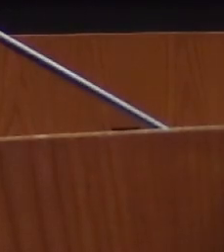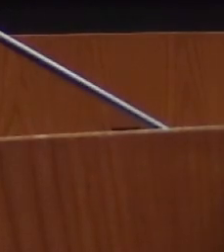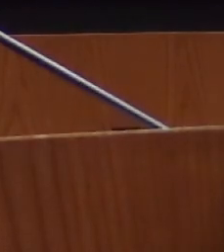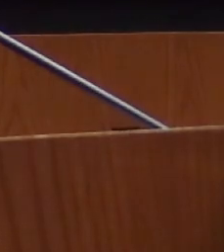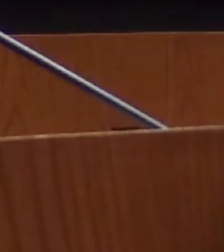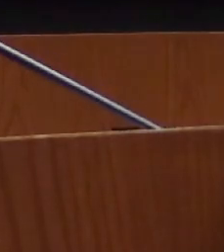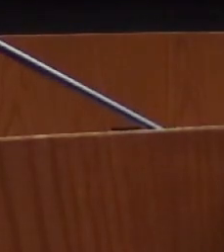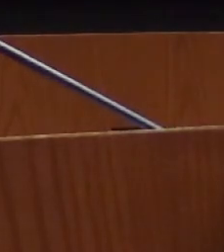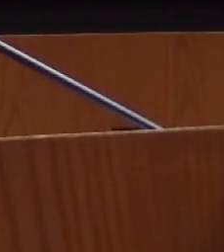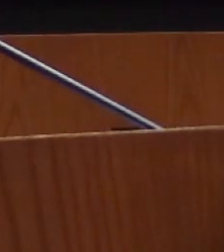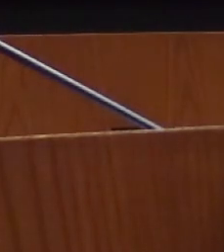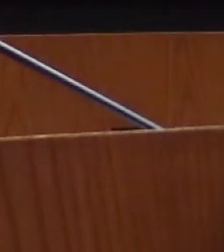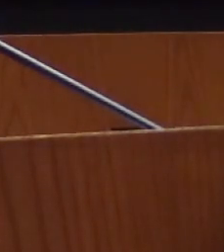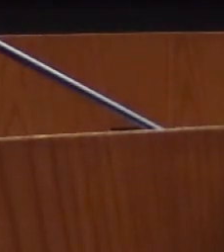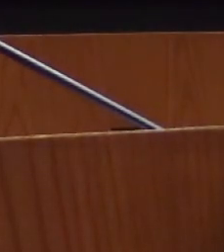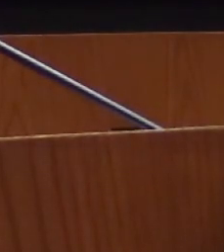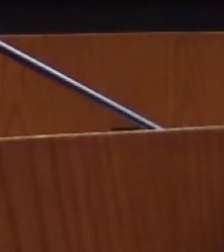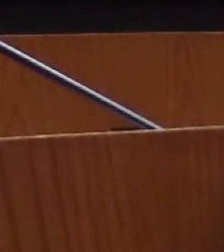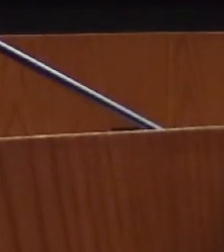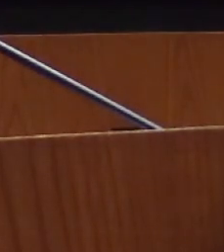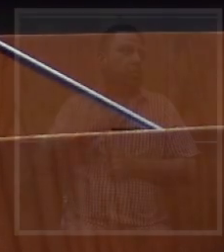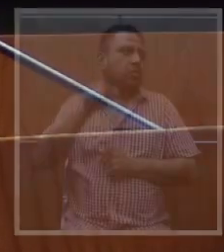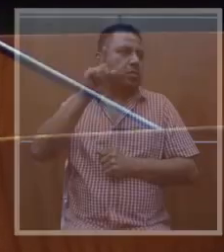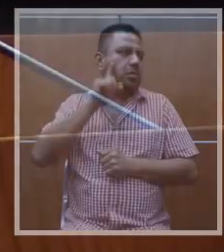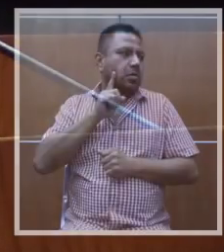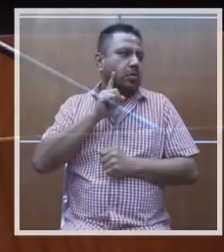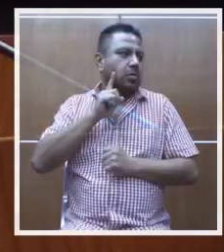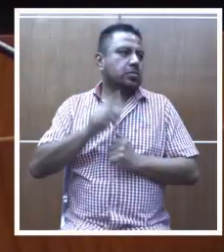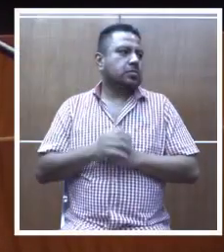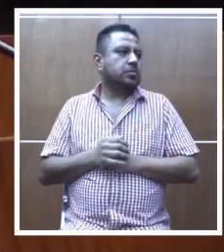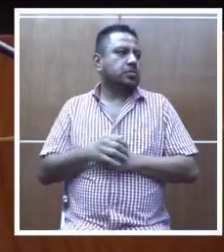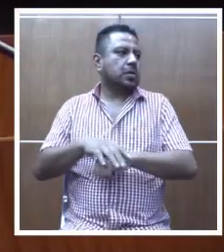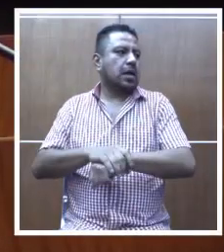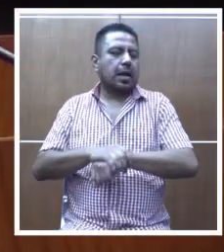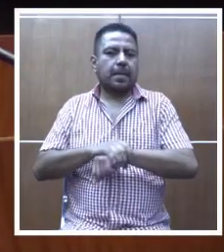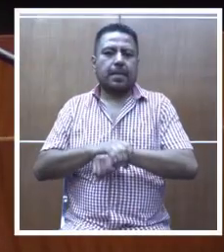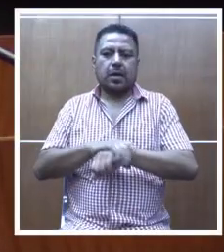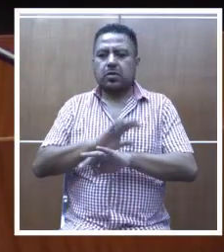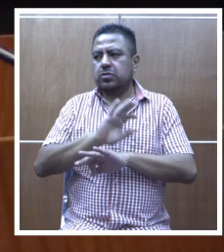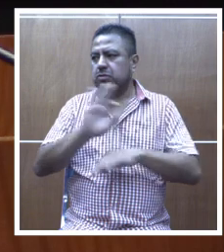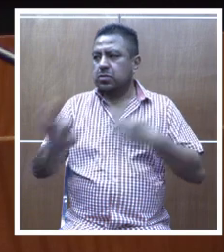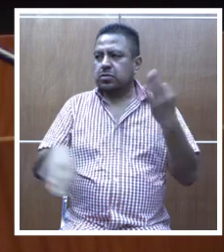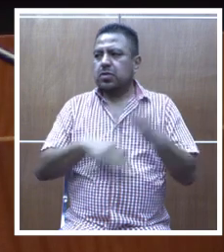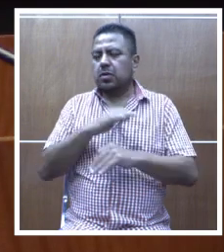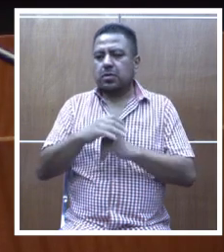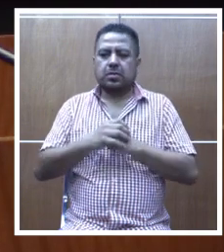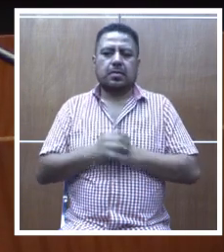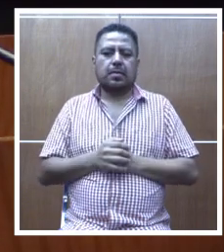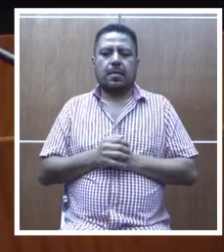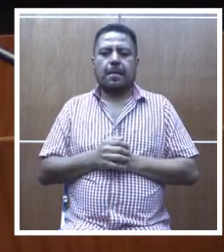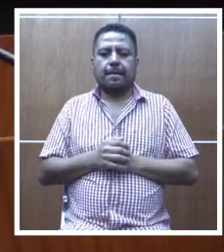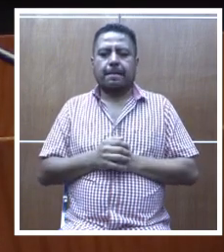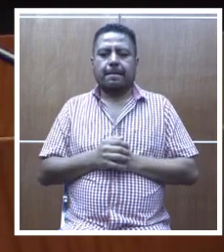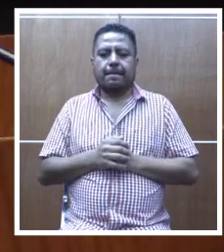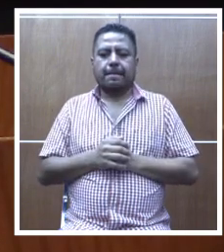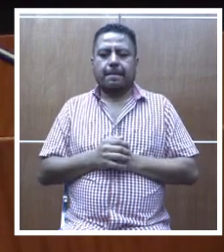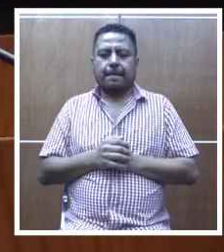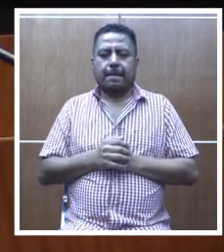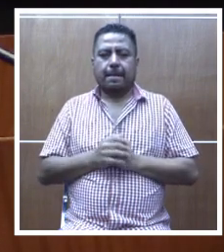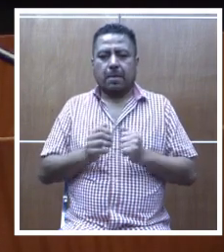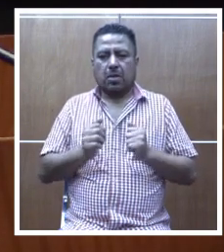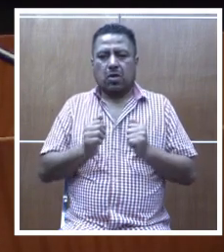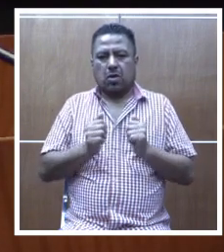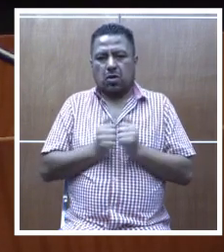Muy buenas tardes, compañeras diputadas, compañeros diputados, amigos todos. Adelante, diputado. Con el carácter